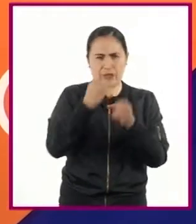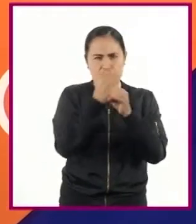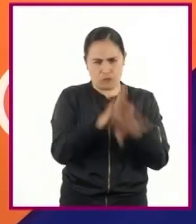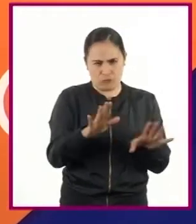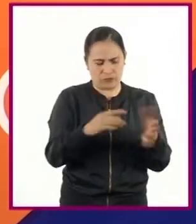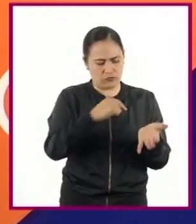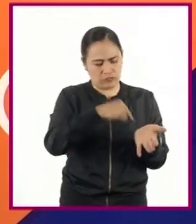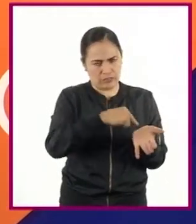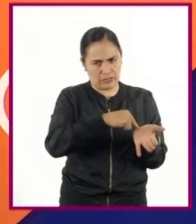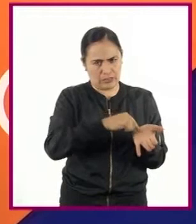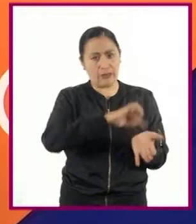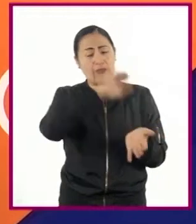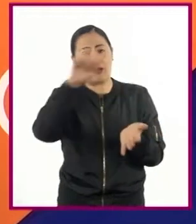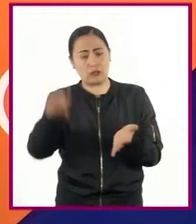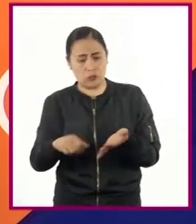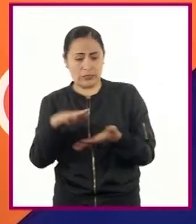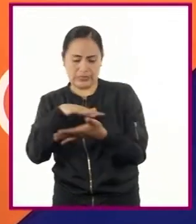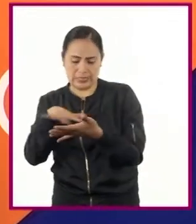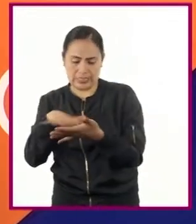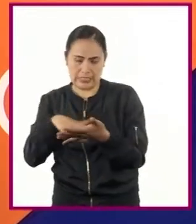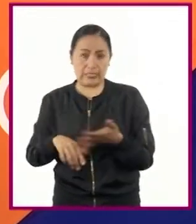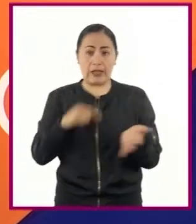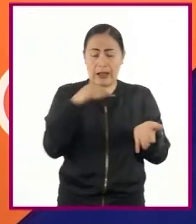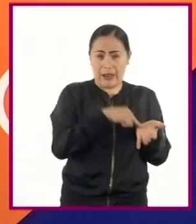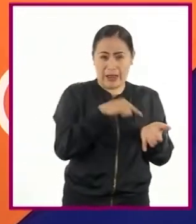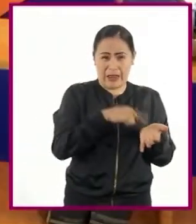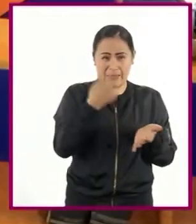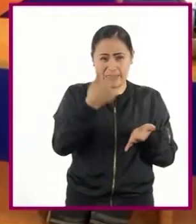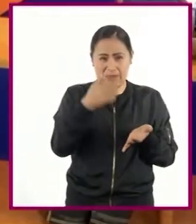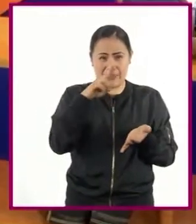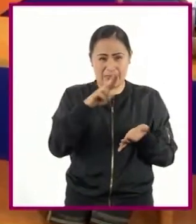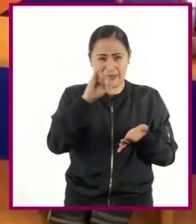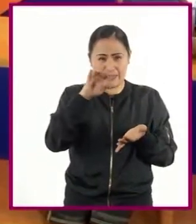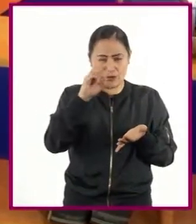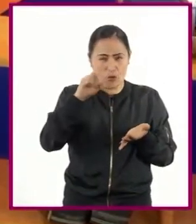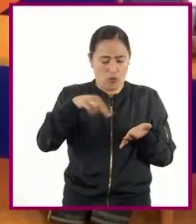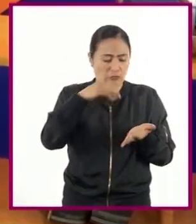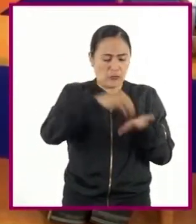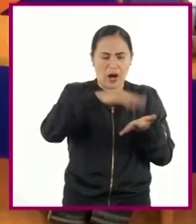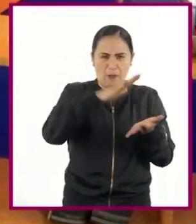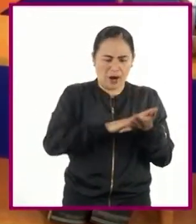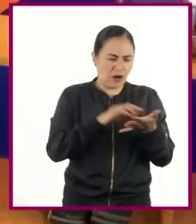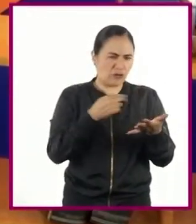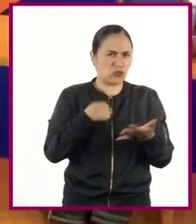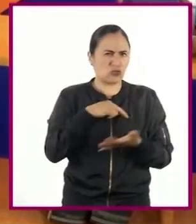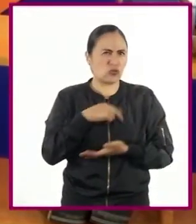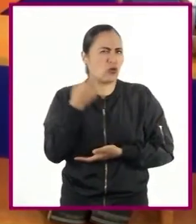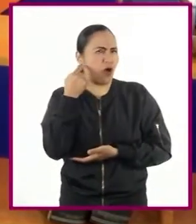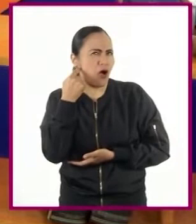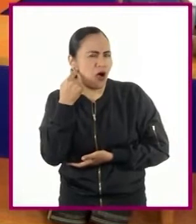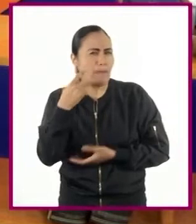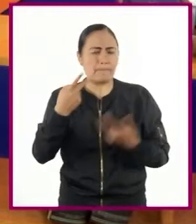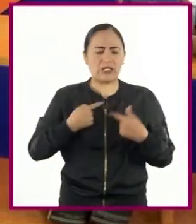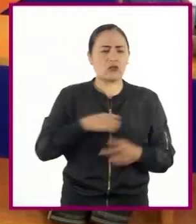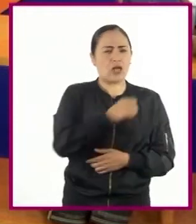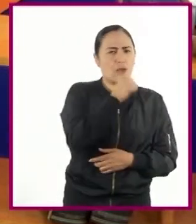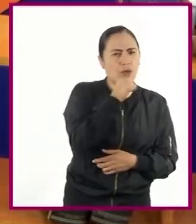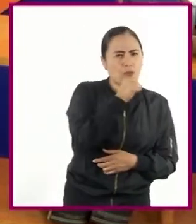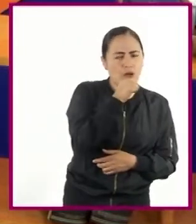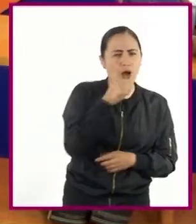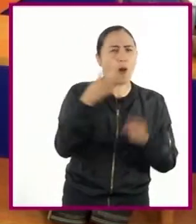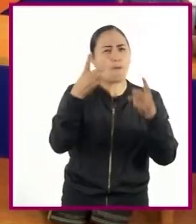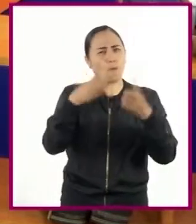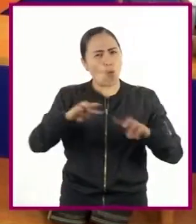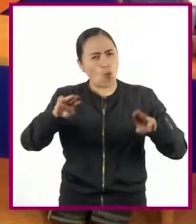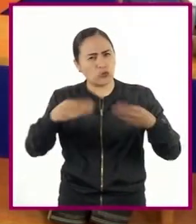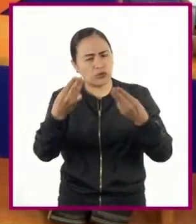de radio. En el guión se registra todo aquello que escuchamos, lo que deben decir los locutores, la música,